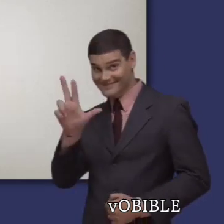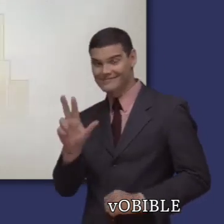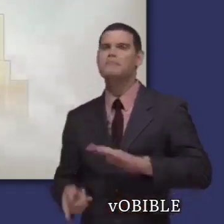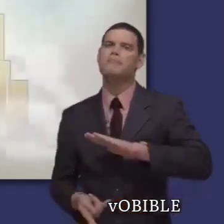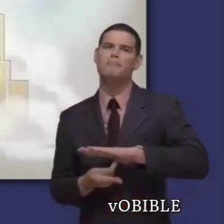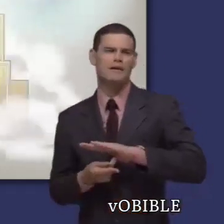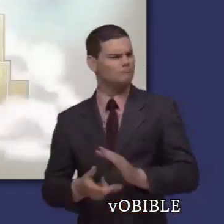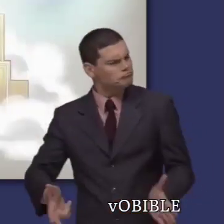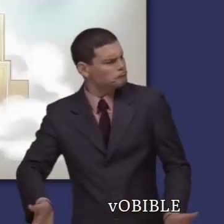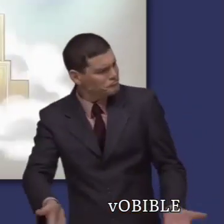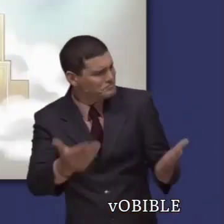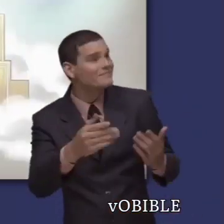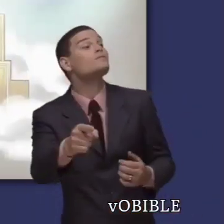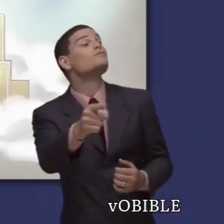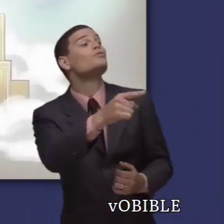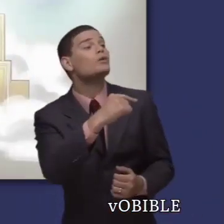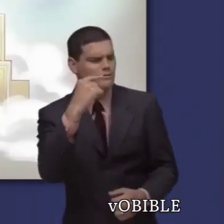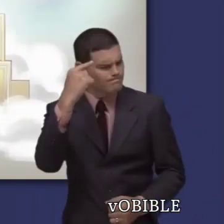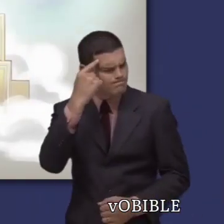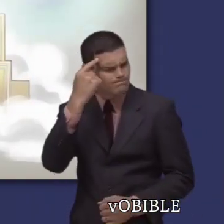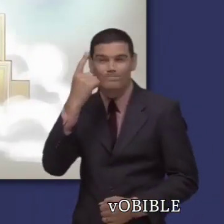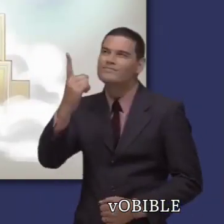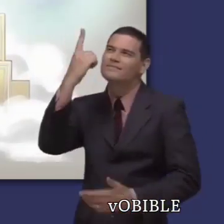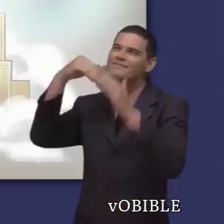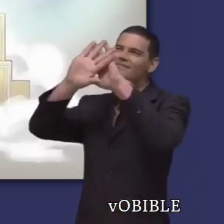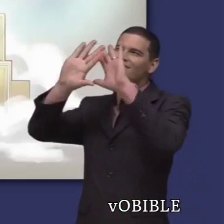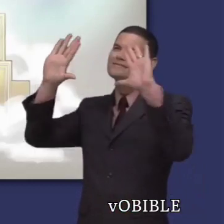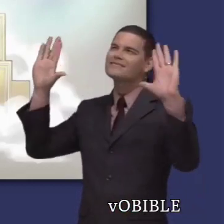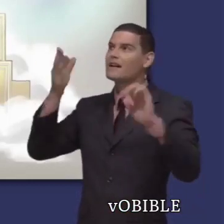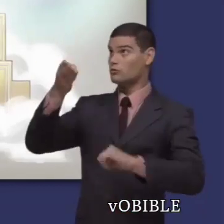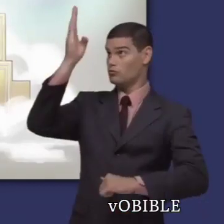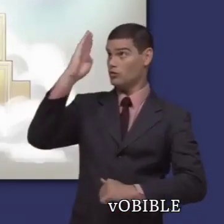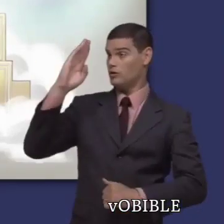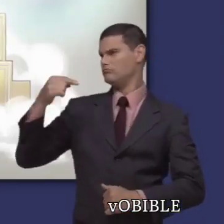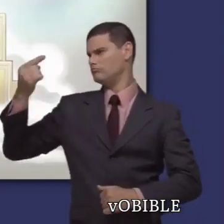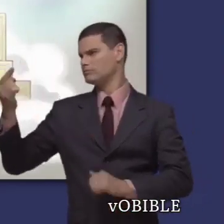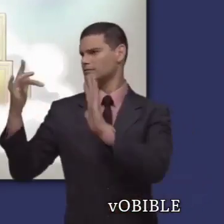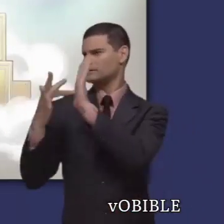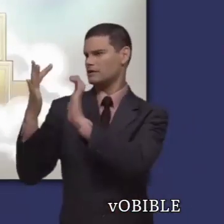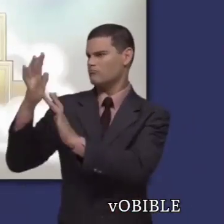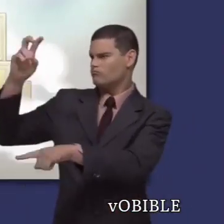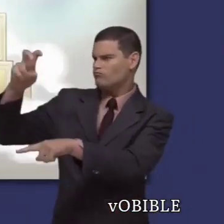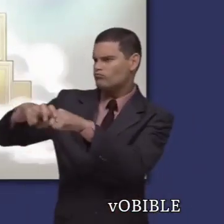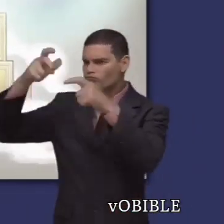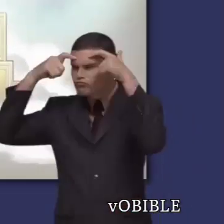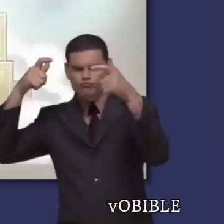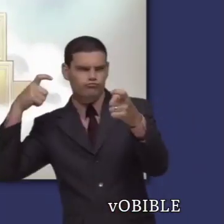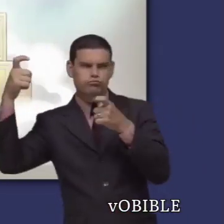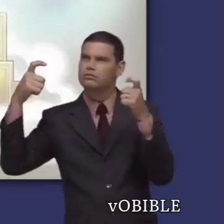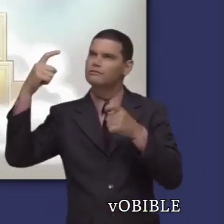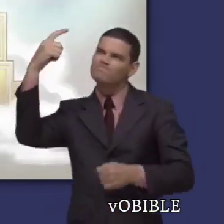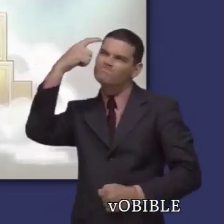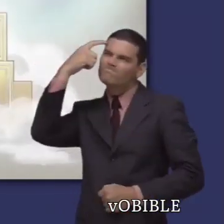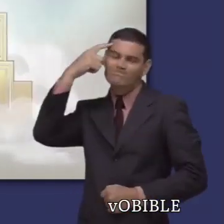En el capítulo 3, Pablo anima a los colosenses a que sigan buscando las cosas de arriba, donde el Cristo está sentado a la derecha